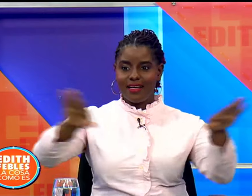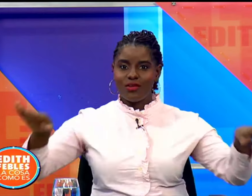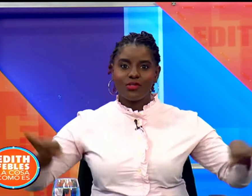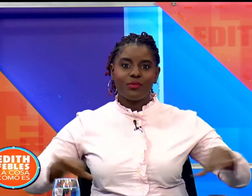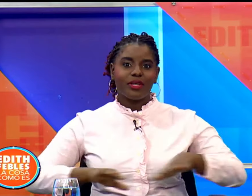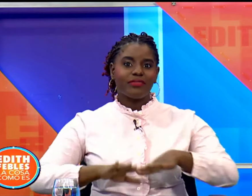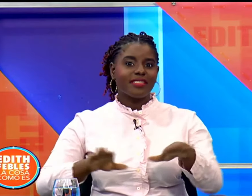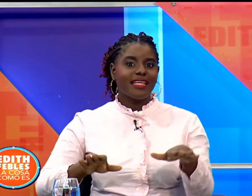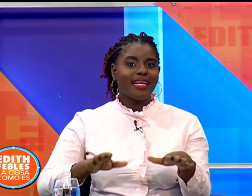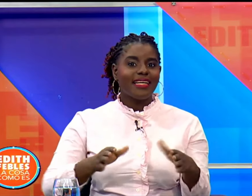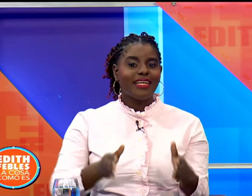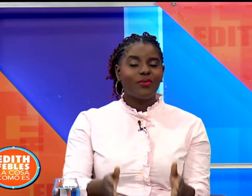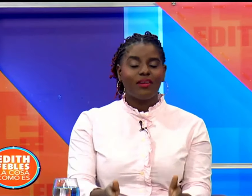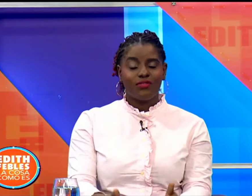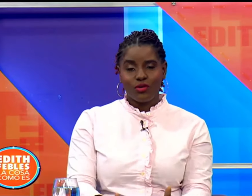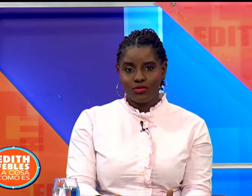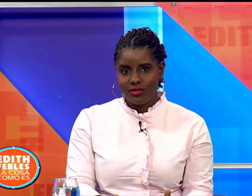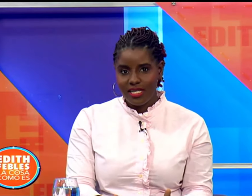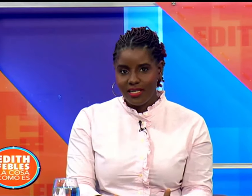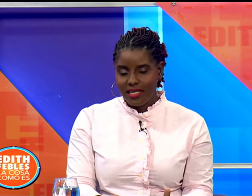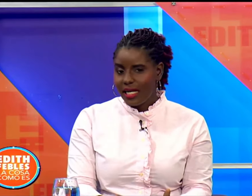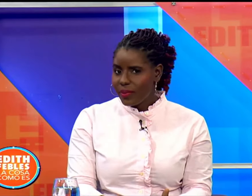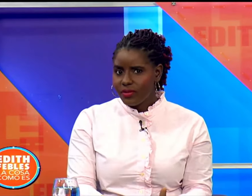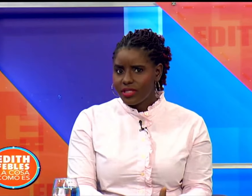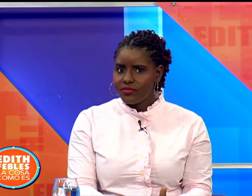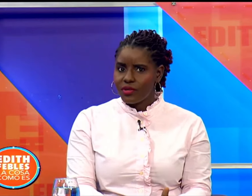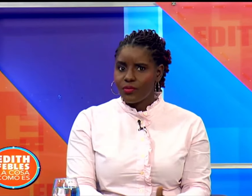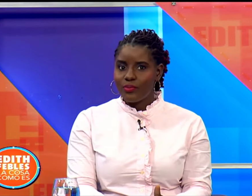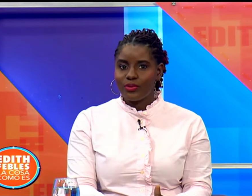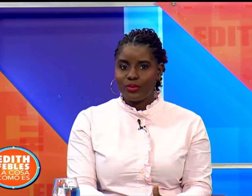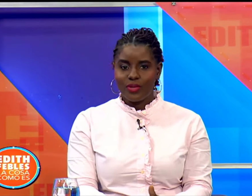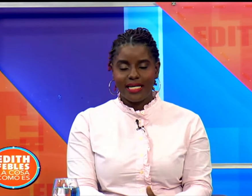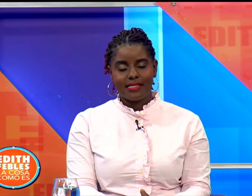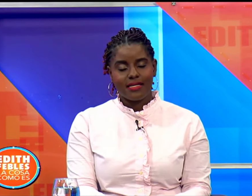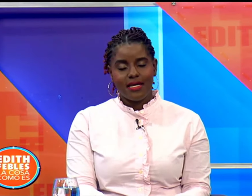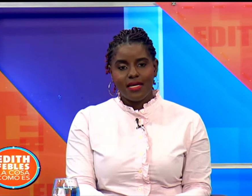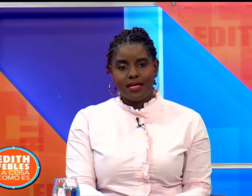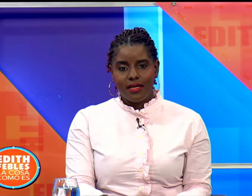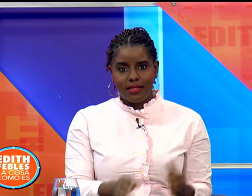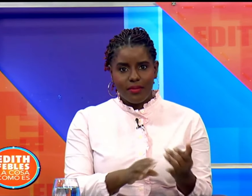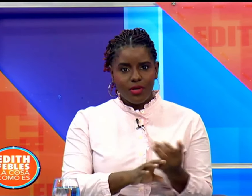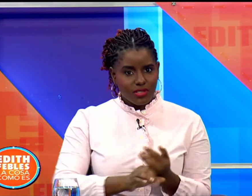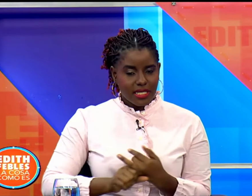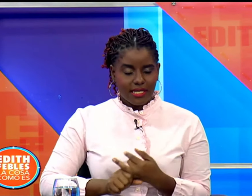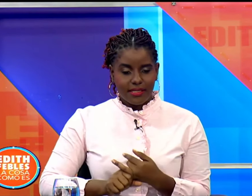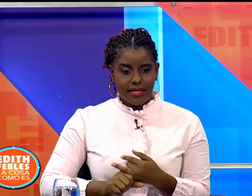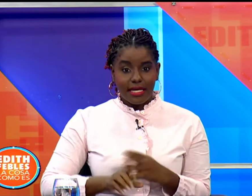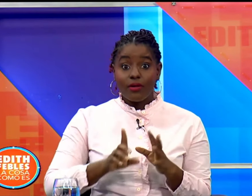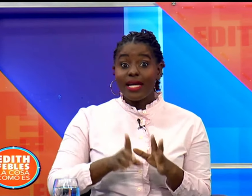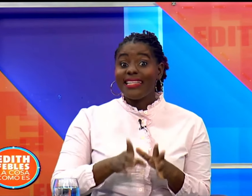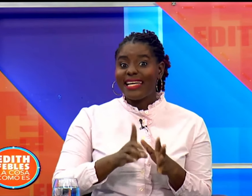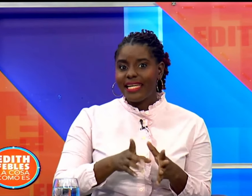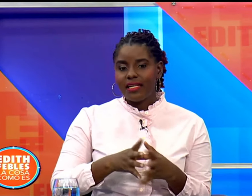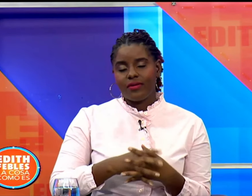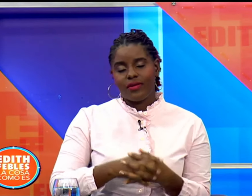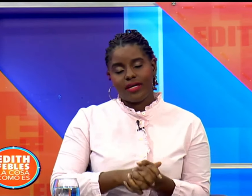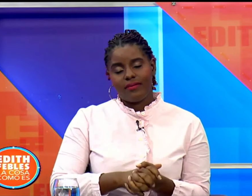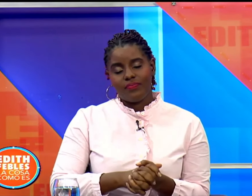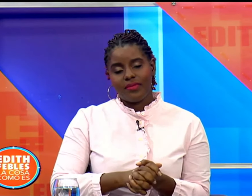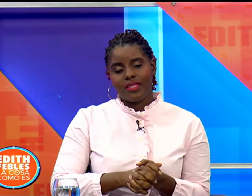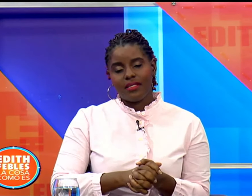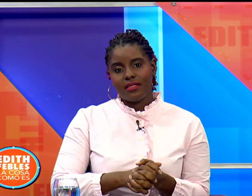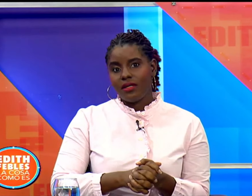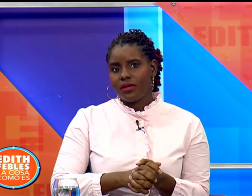a lo superficial y no al fondo. Y las preguntas fueron muy puntuales. Demóstenes, y creo que Daniel